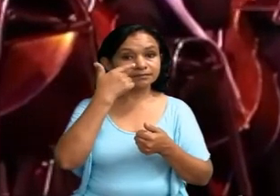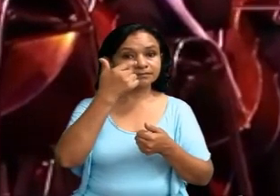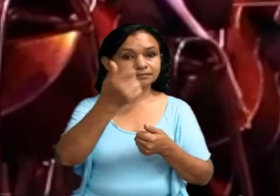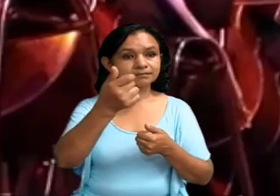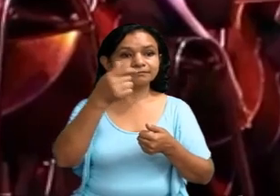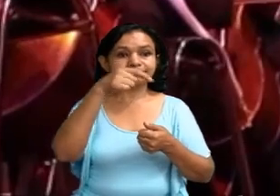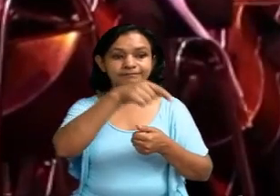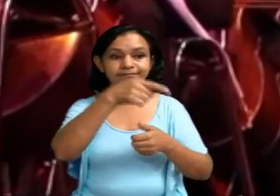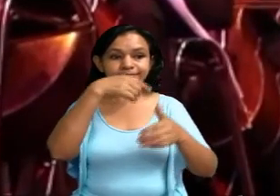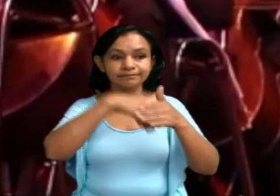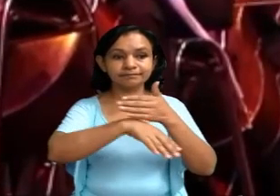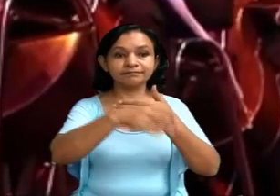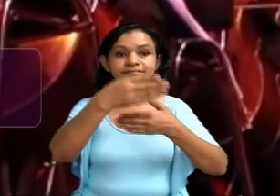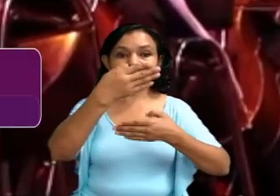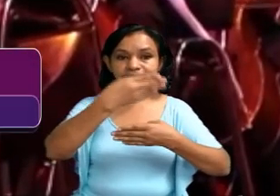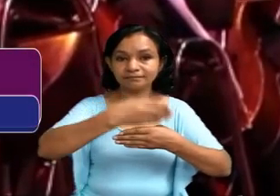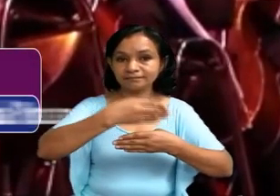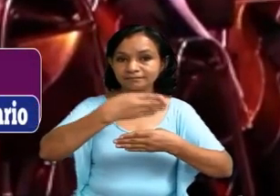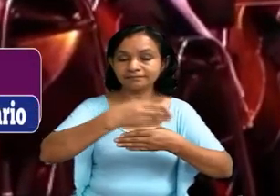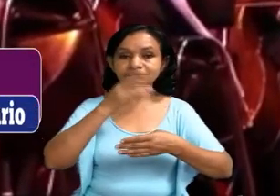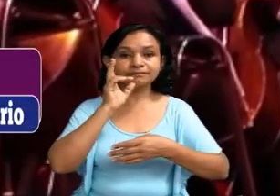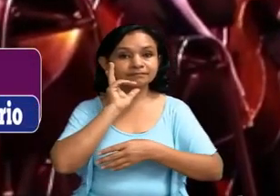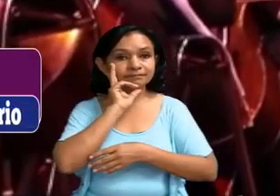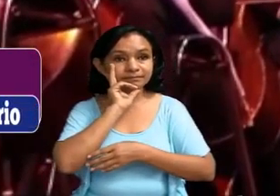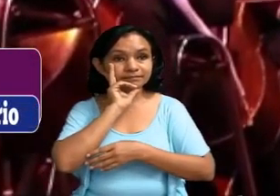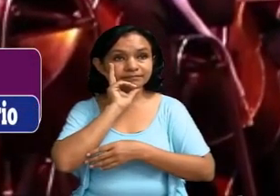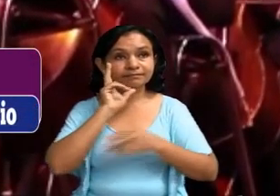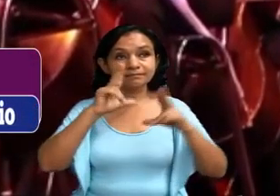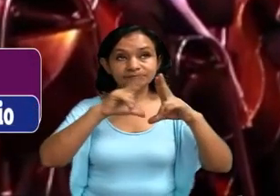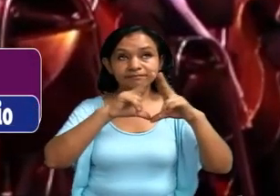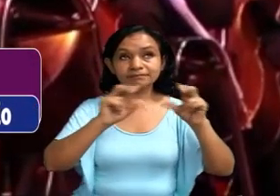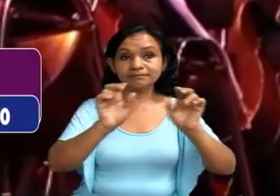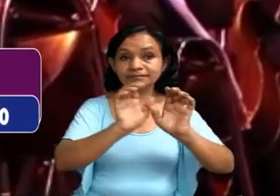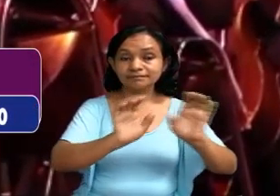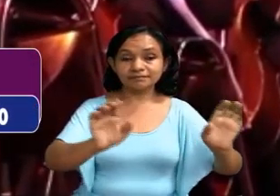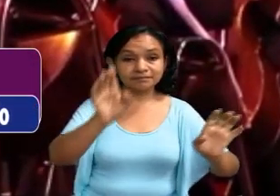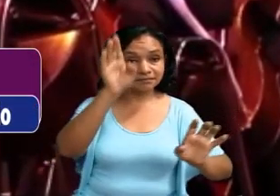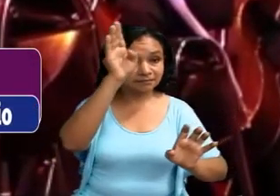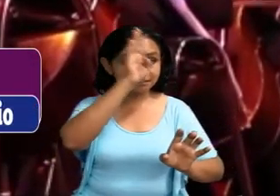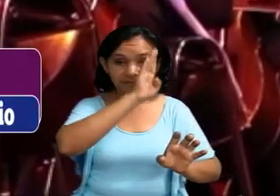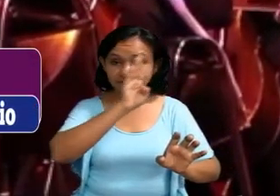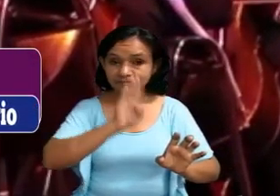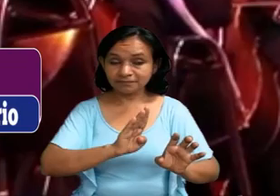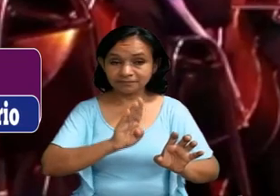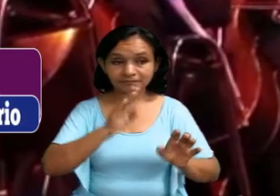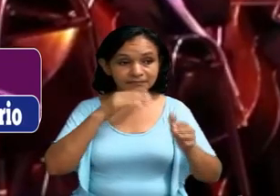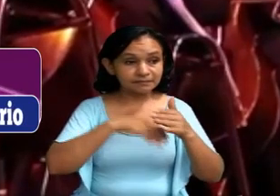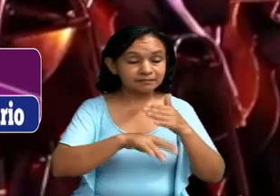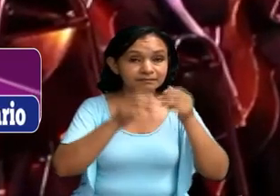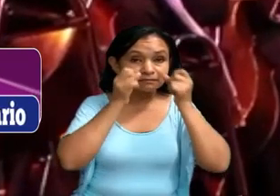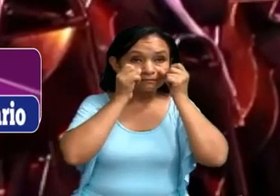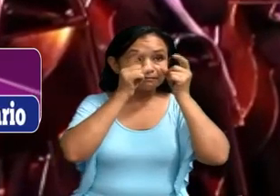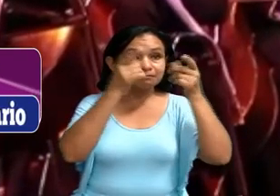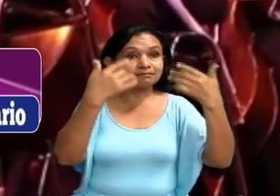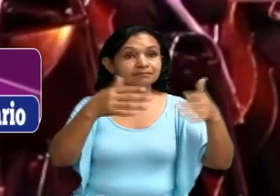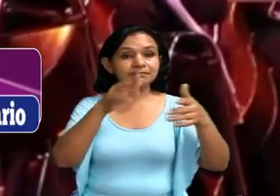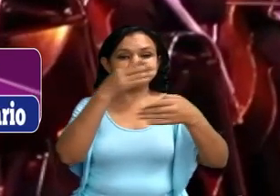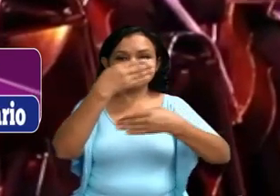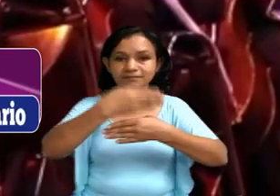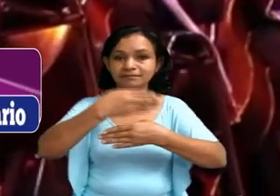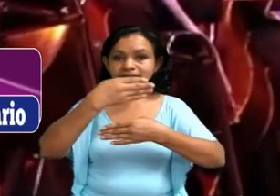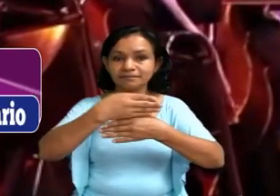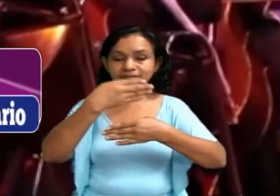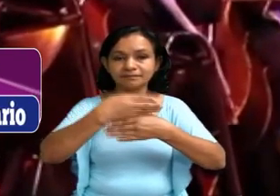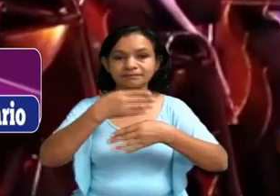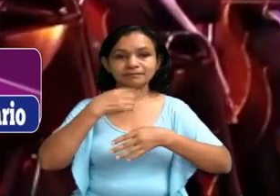pie justamente en un escenario como el Teatro Nacional. Muchos de esos niños nunca habían estado en el teatro. Entonces eso, todo eso le